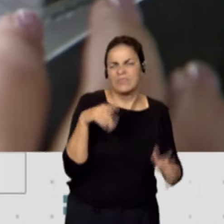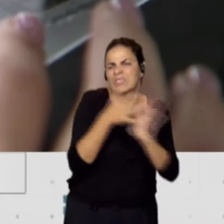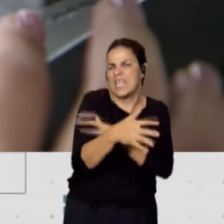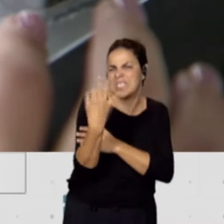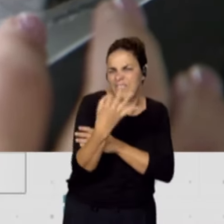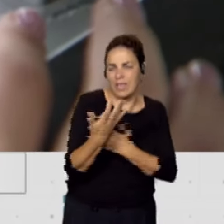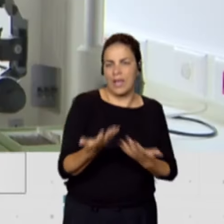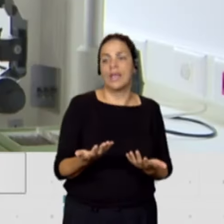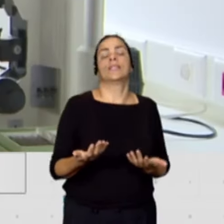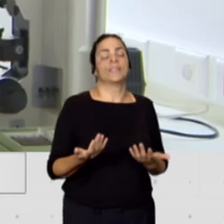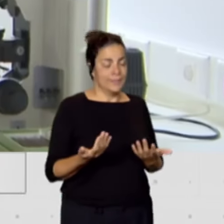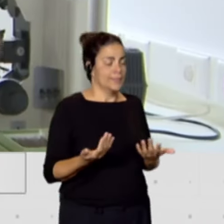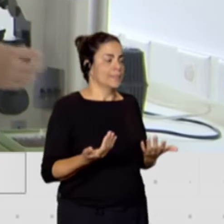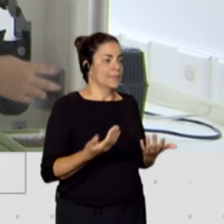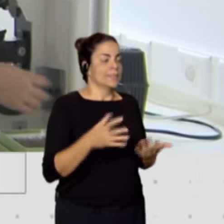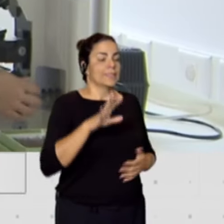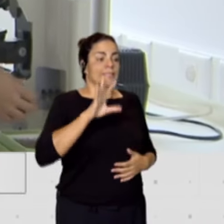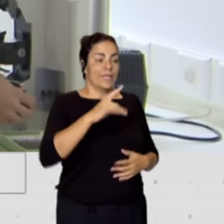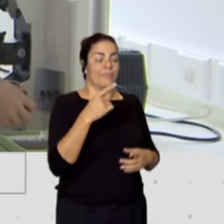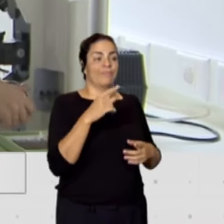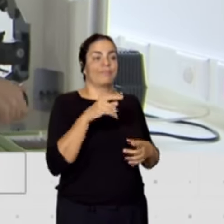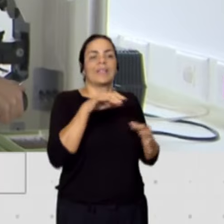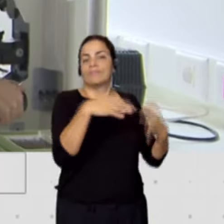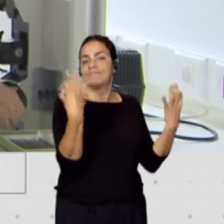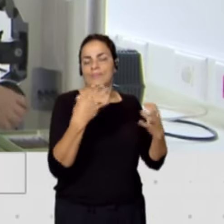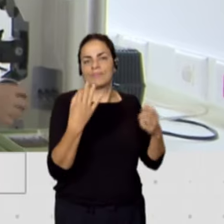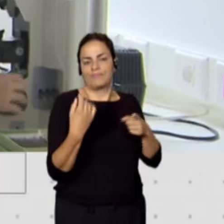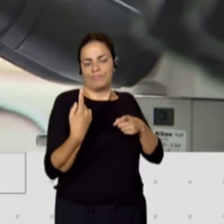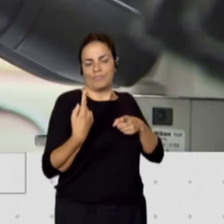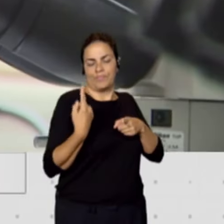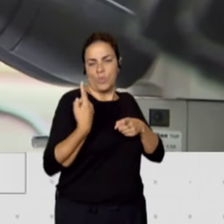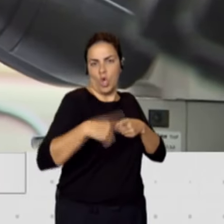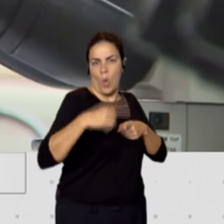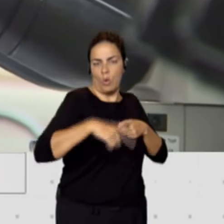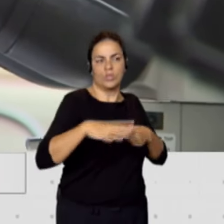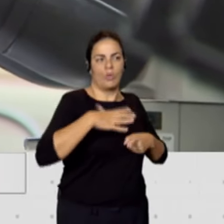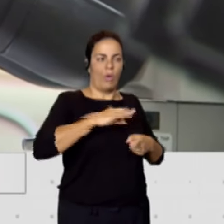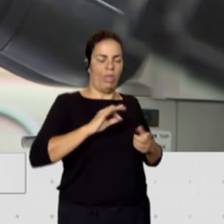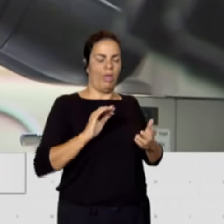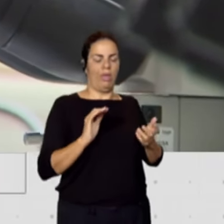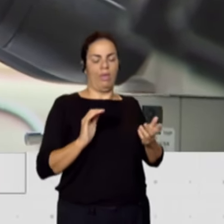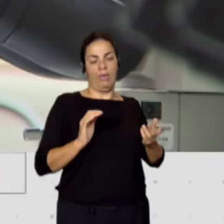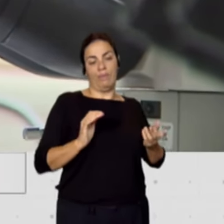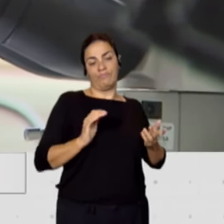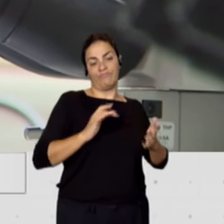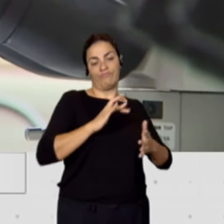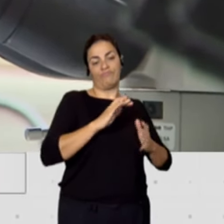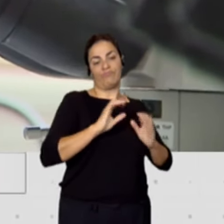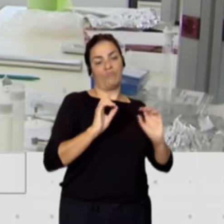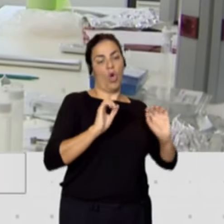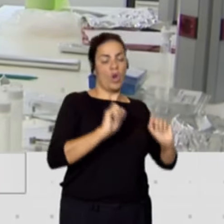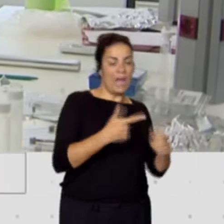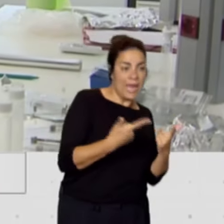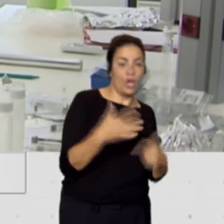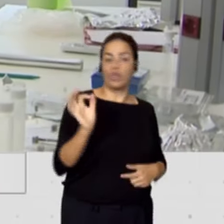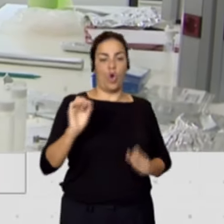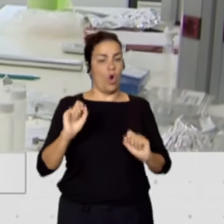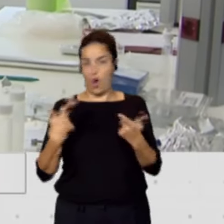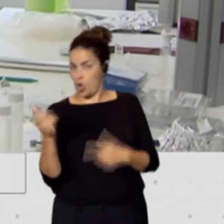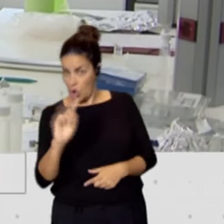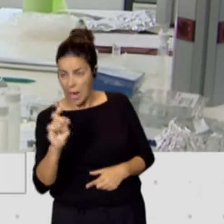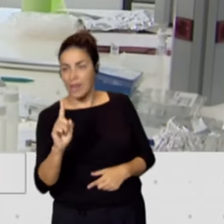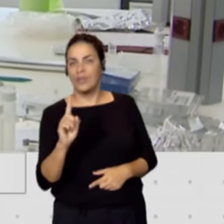Pues los disruptores endocrinos Son compuestos que pueden ser orgánicos inorgánicos que que actúan de la misma forma